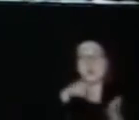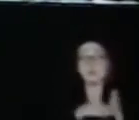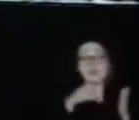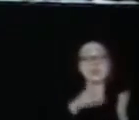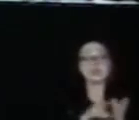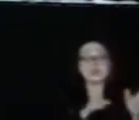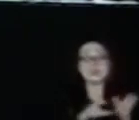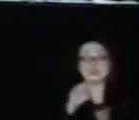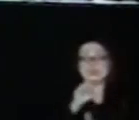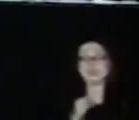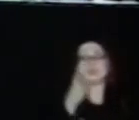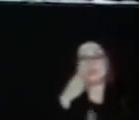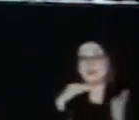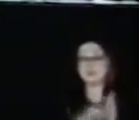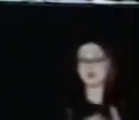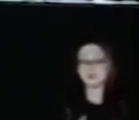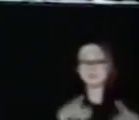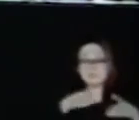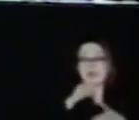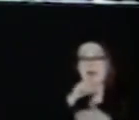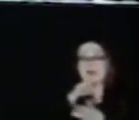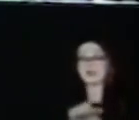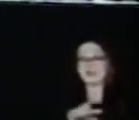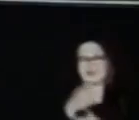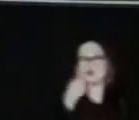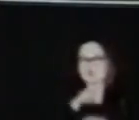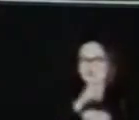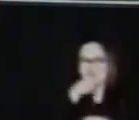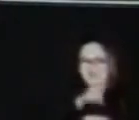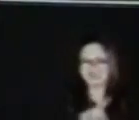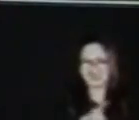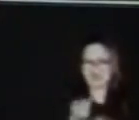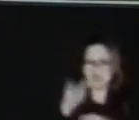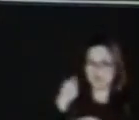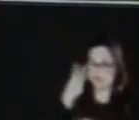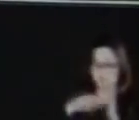1.763.000 barriles diarios, es decir,